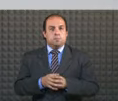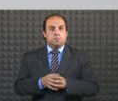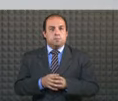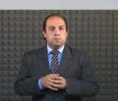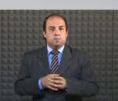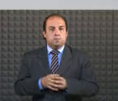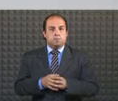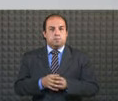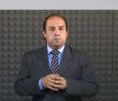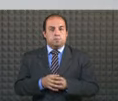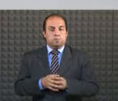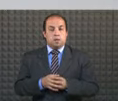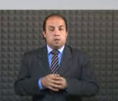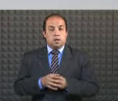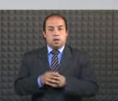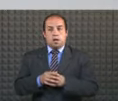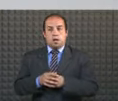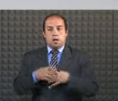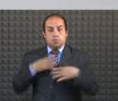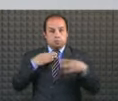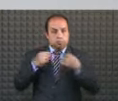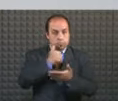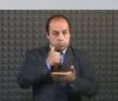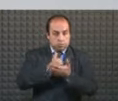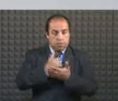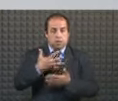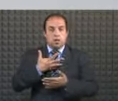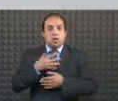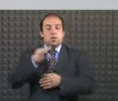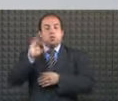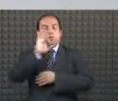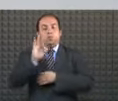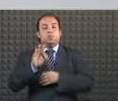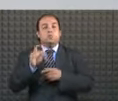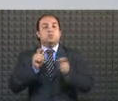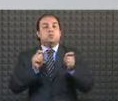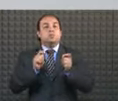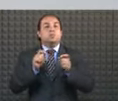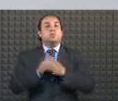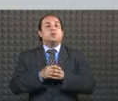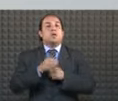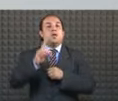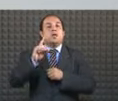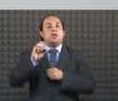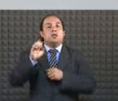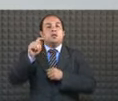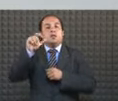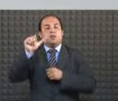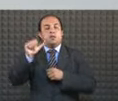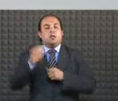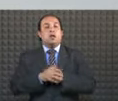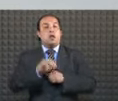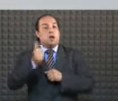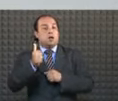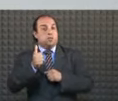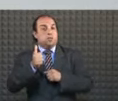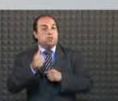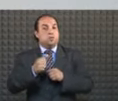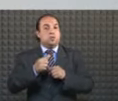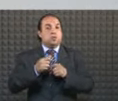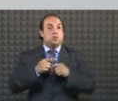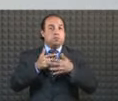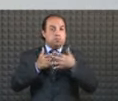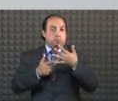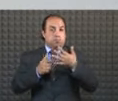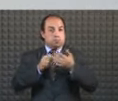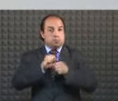la distribución en la ciudad, 90% variante Delta. Hay otras variantes de interés que se monitorean permanentemente,